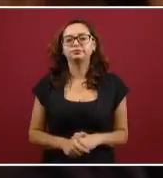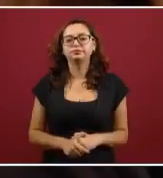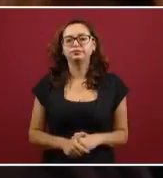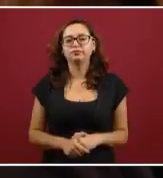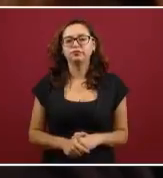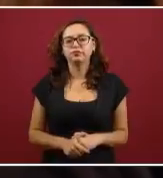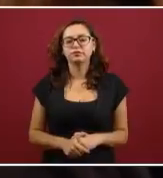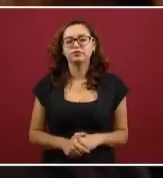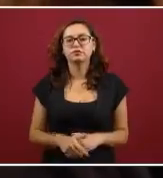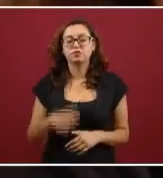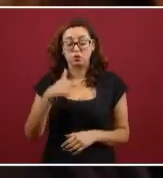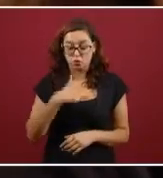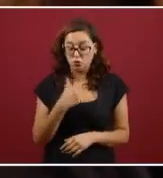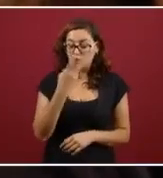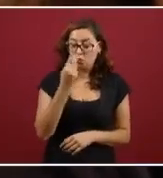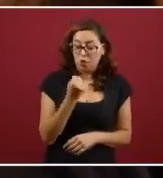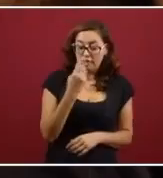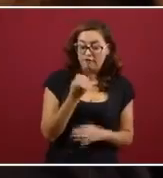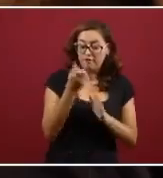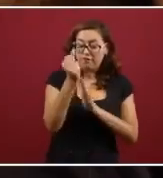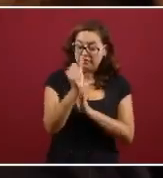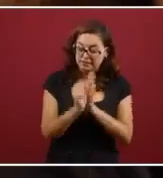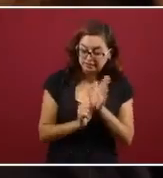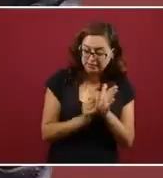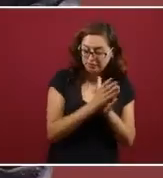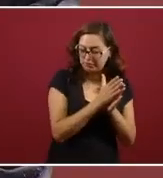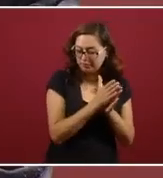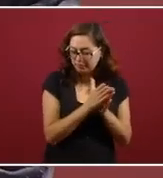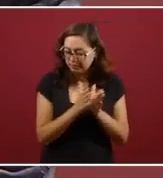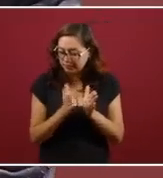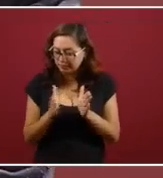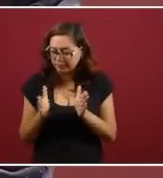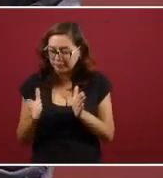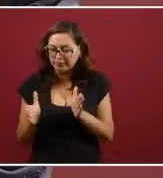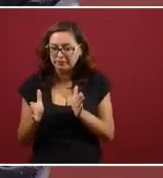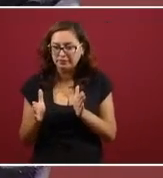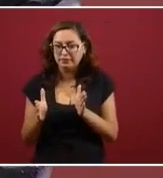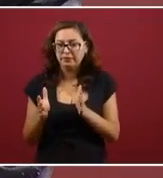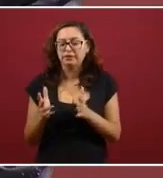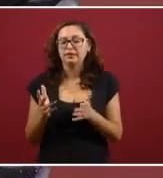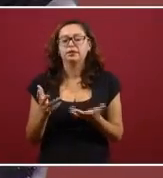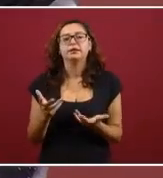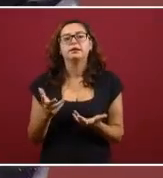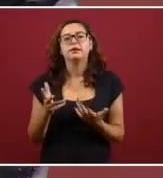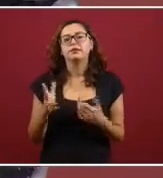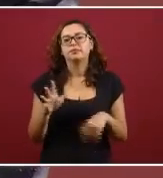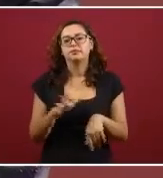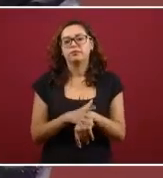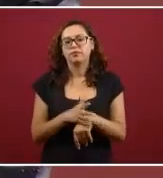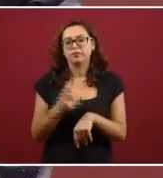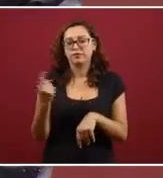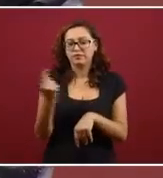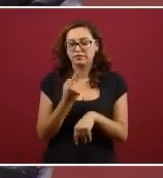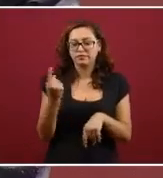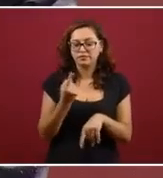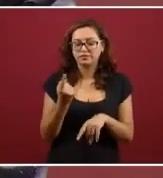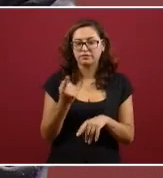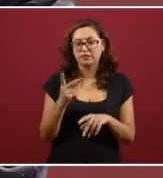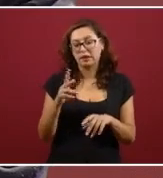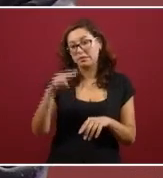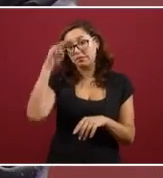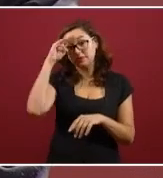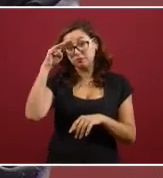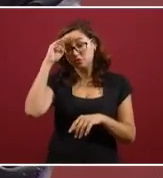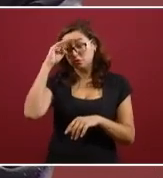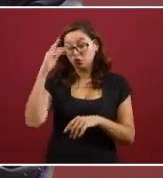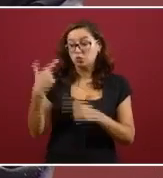tardé 9 meses, nada más. Porque cuando iba la democratización,